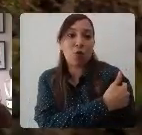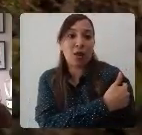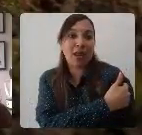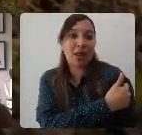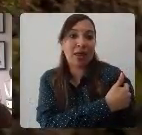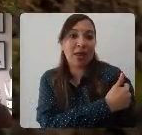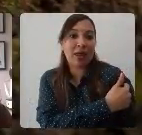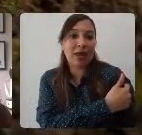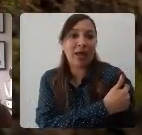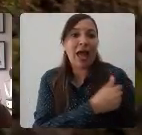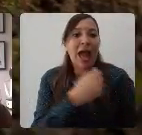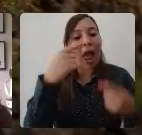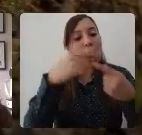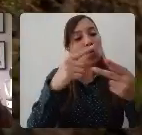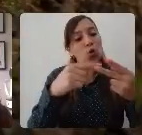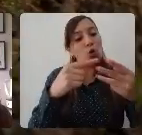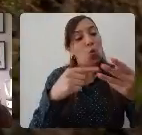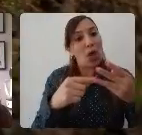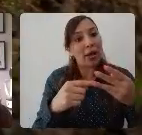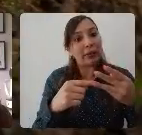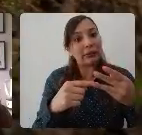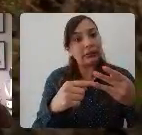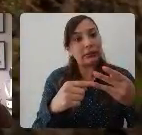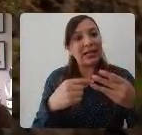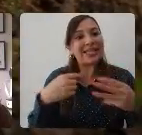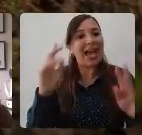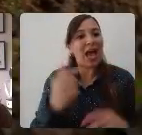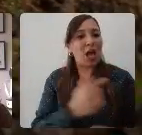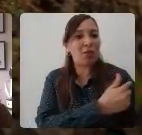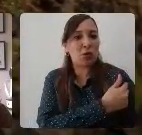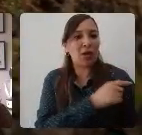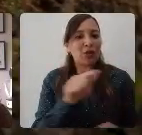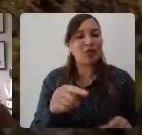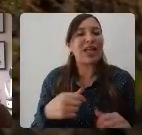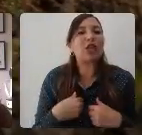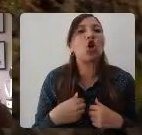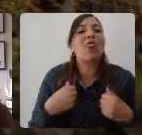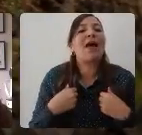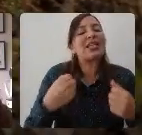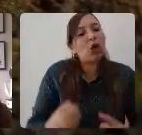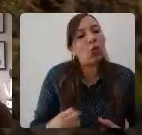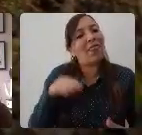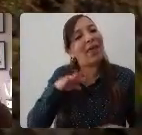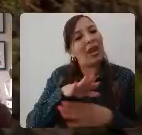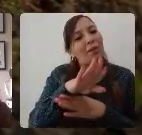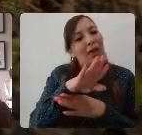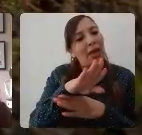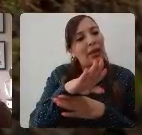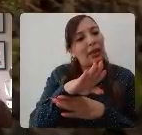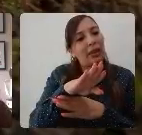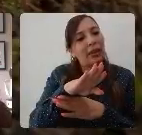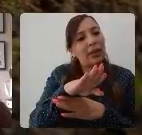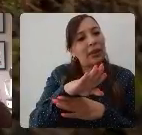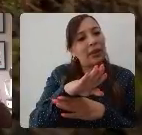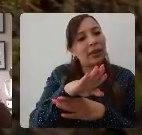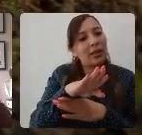en algunas regiones específicamente en las que hemos mencionado de los que hay un avance especialmente en el último mes entonces las personas